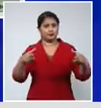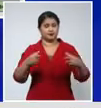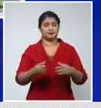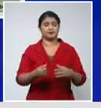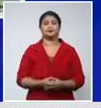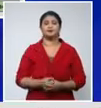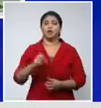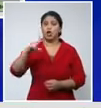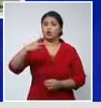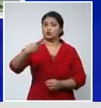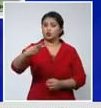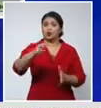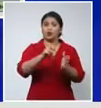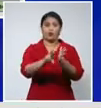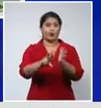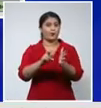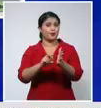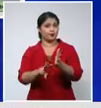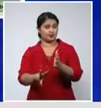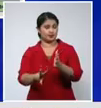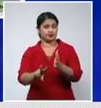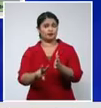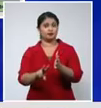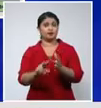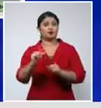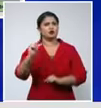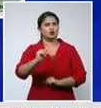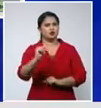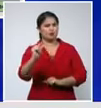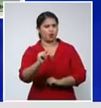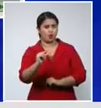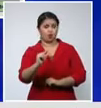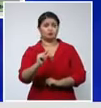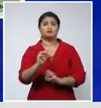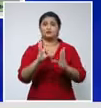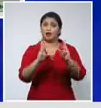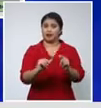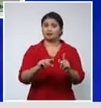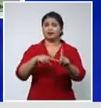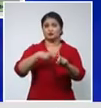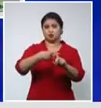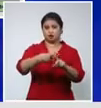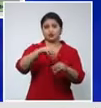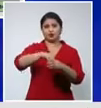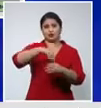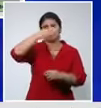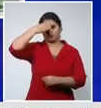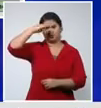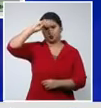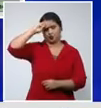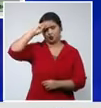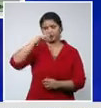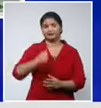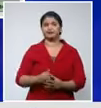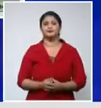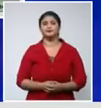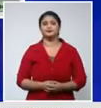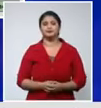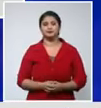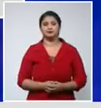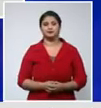2 provincias con tasas menores en nuestro país. Los municipios que aportan el